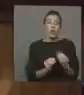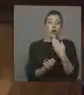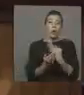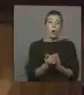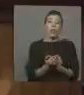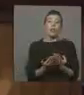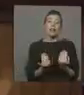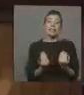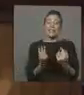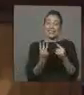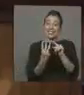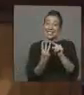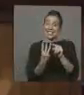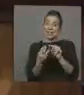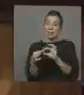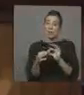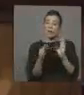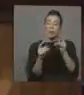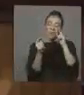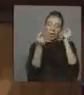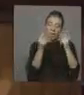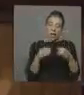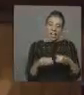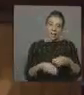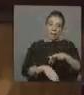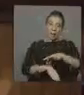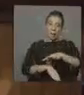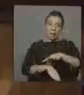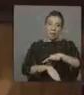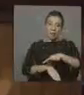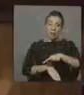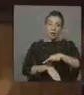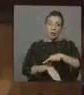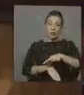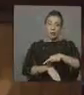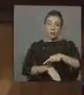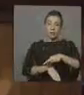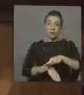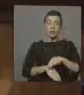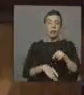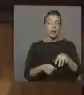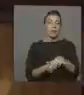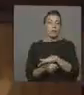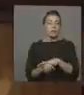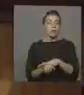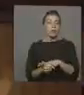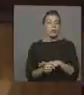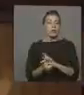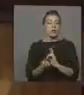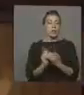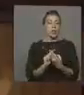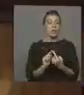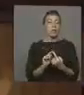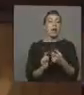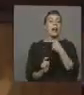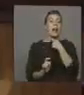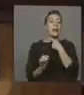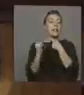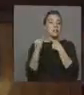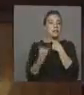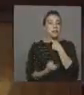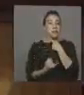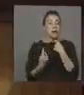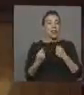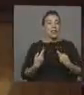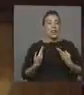la tercera causal, se evaluará por un equipo de salud la concurrencia de los hechos que la constituyen, asegurando en todo momento